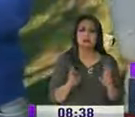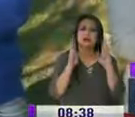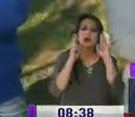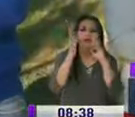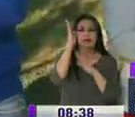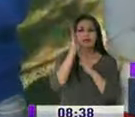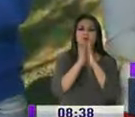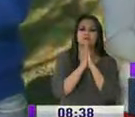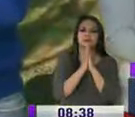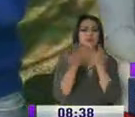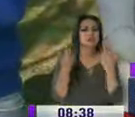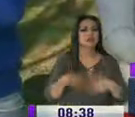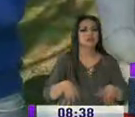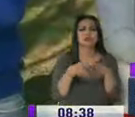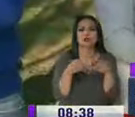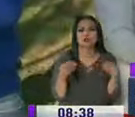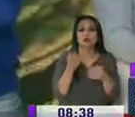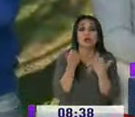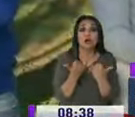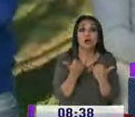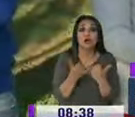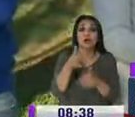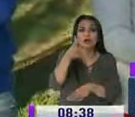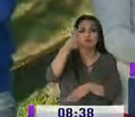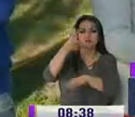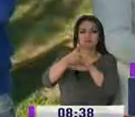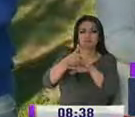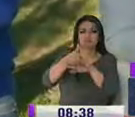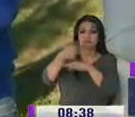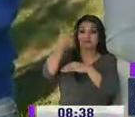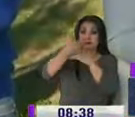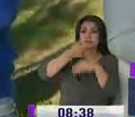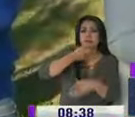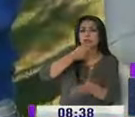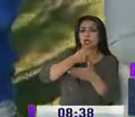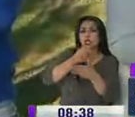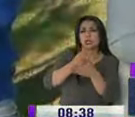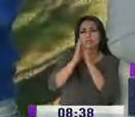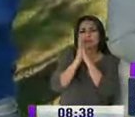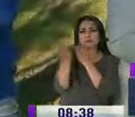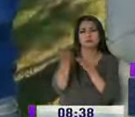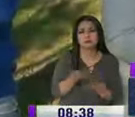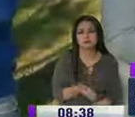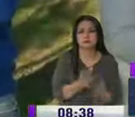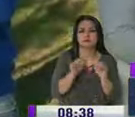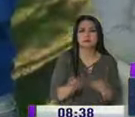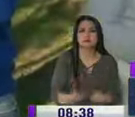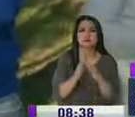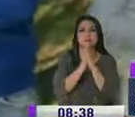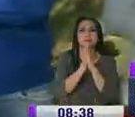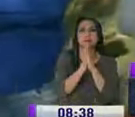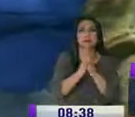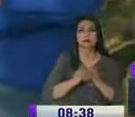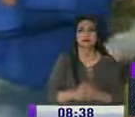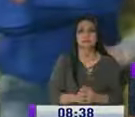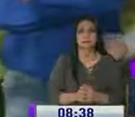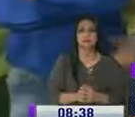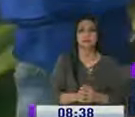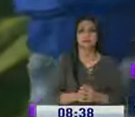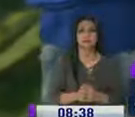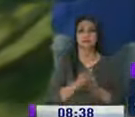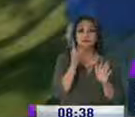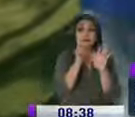trabajar conjuntamente, nosotros medios, personas naturales, las autoridades, en erradicar la violencia. El mejor argumento es tener paz